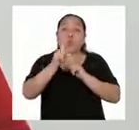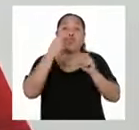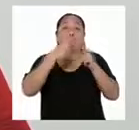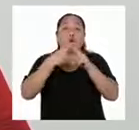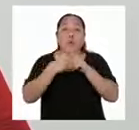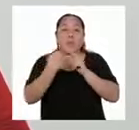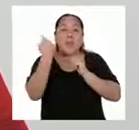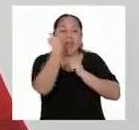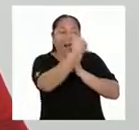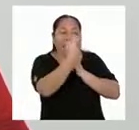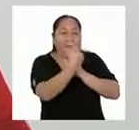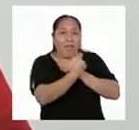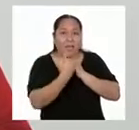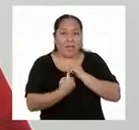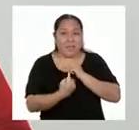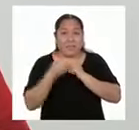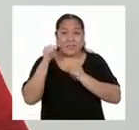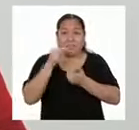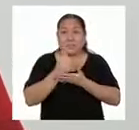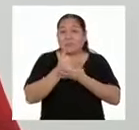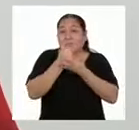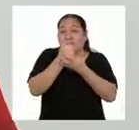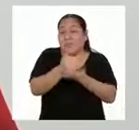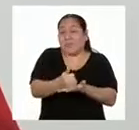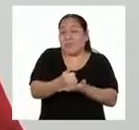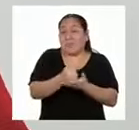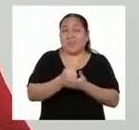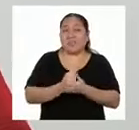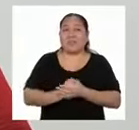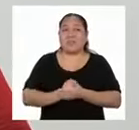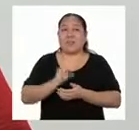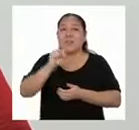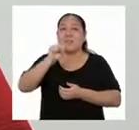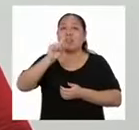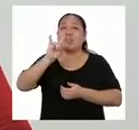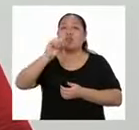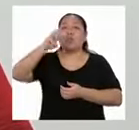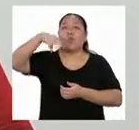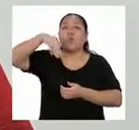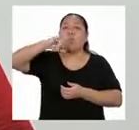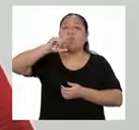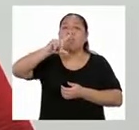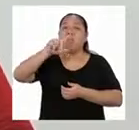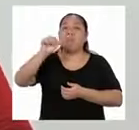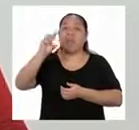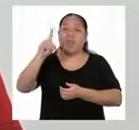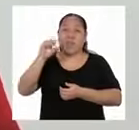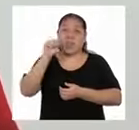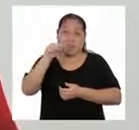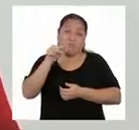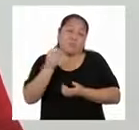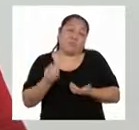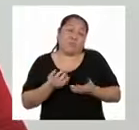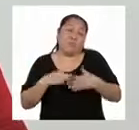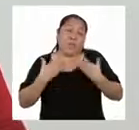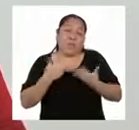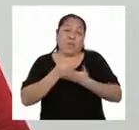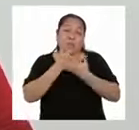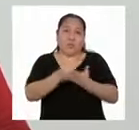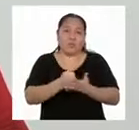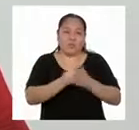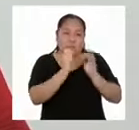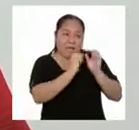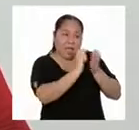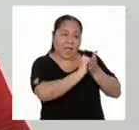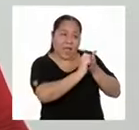párrafo. Para ello nos puede ayudar la estrategia del sumillado, de tal modo que podemos escribir